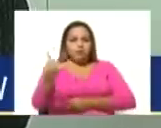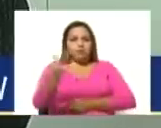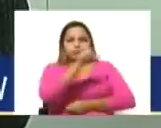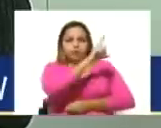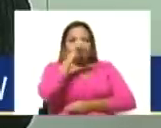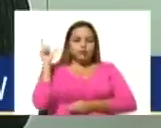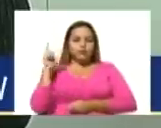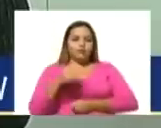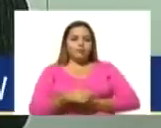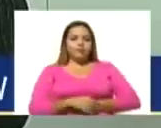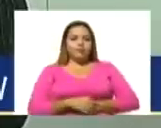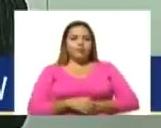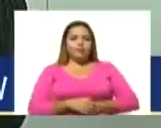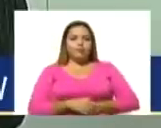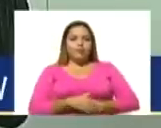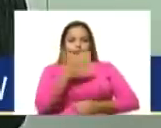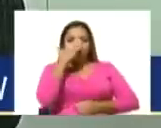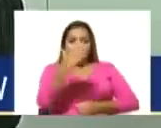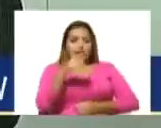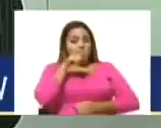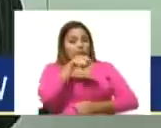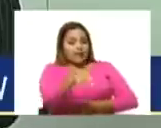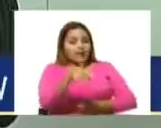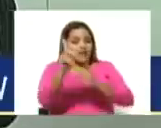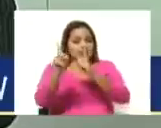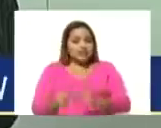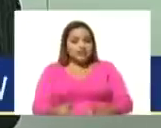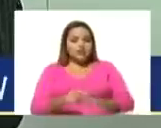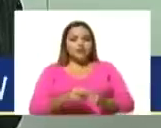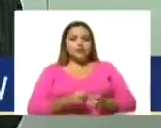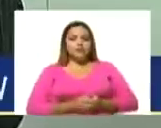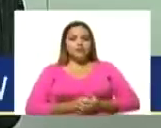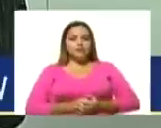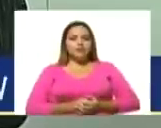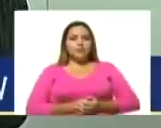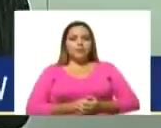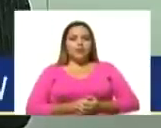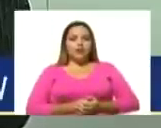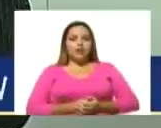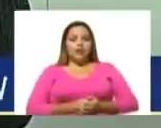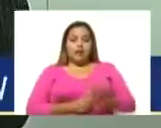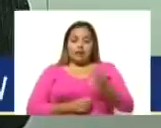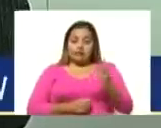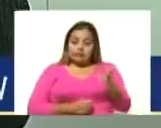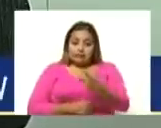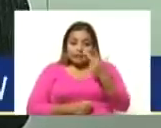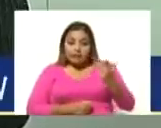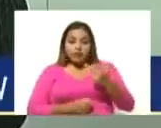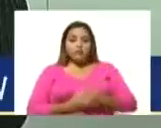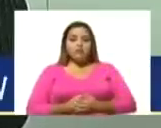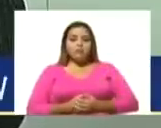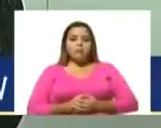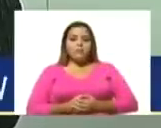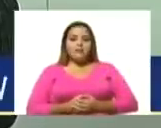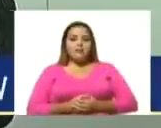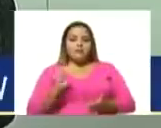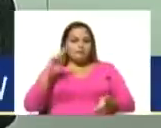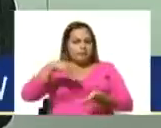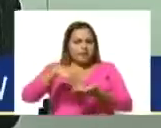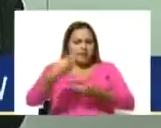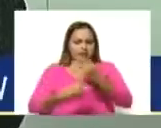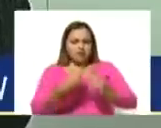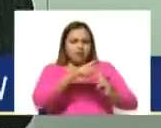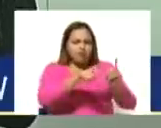de Venezuela ante esa decisión? Y por tercero, Miranda realizó una consulta